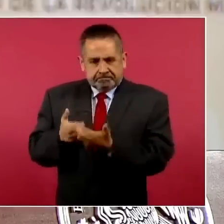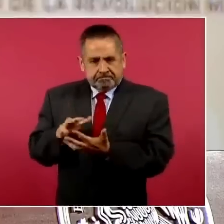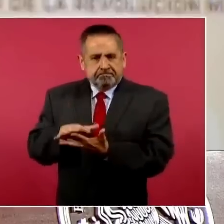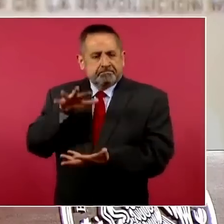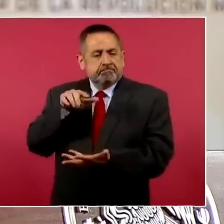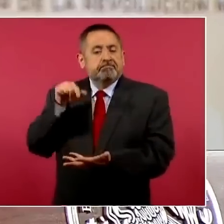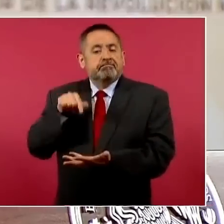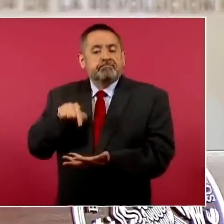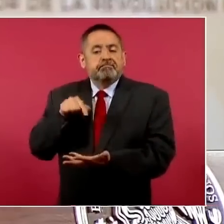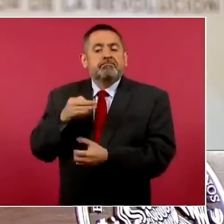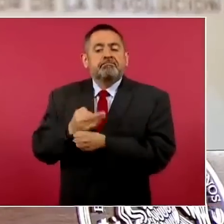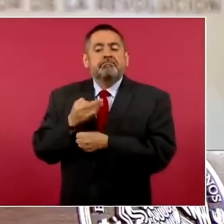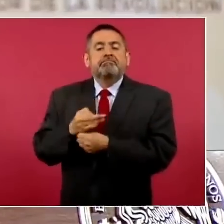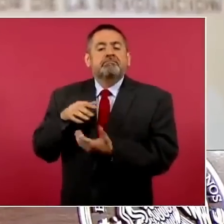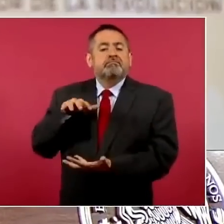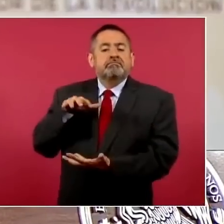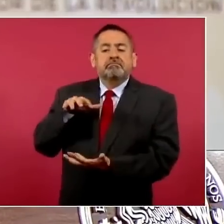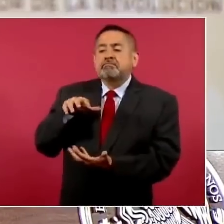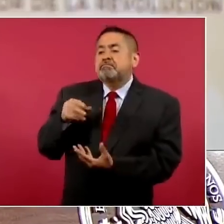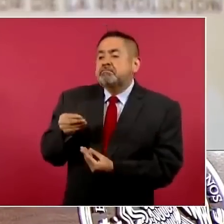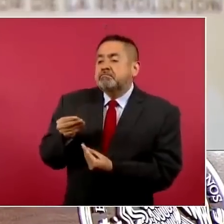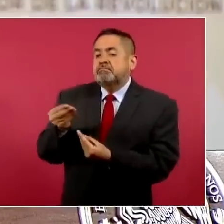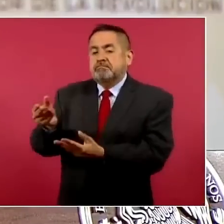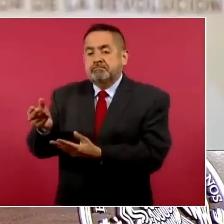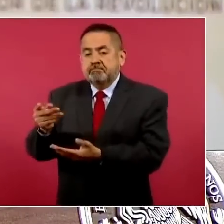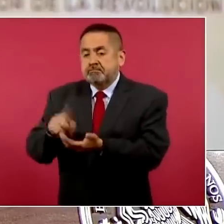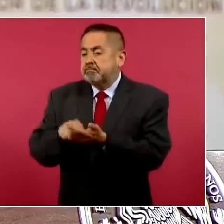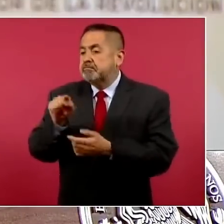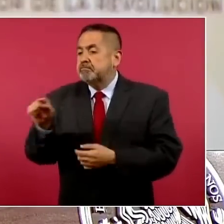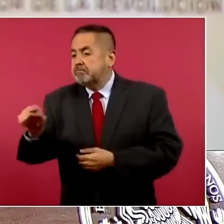entregarlo a los más necesitados,